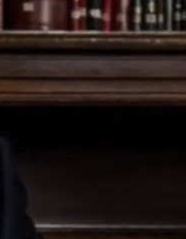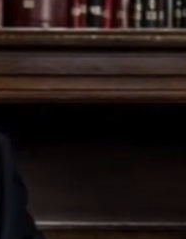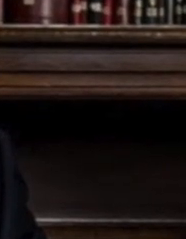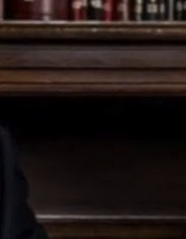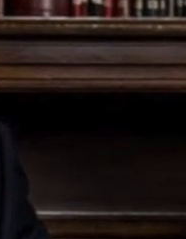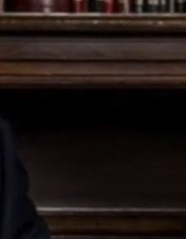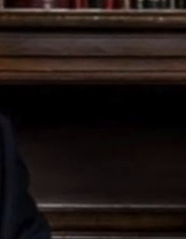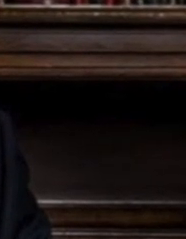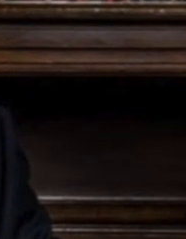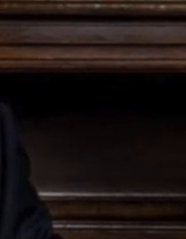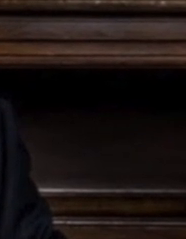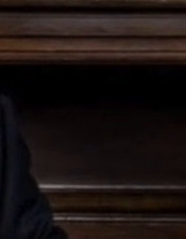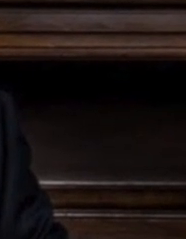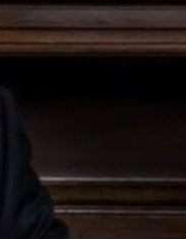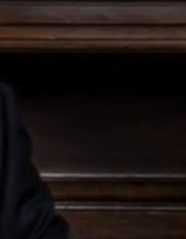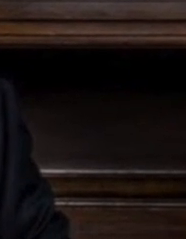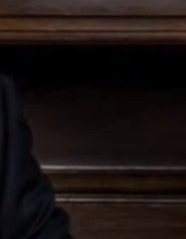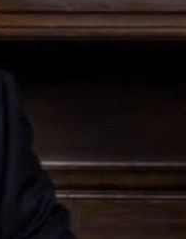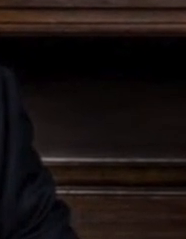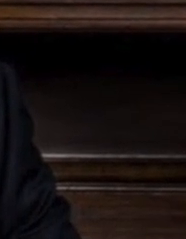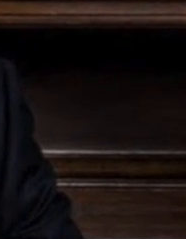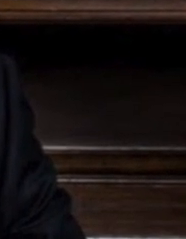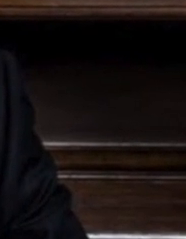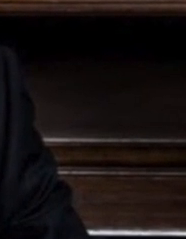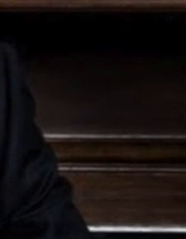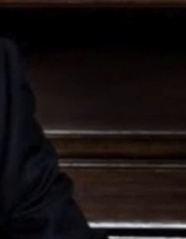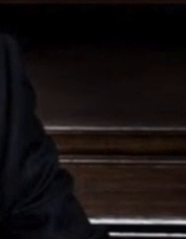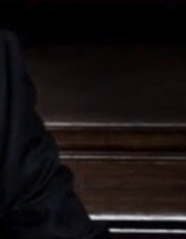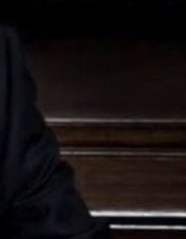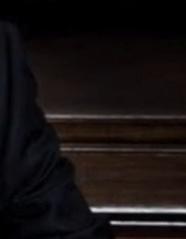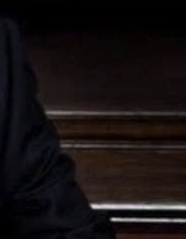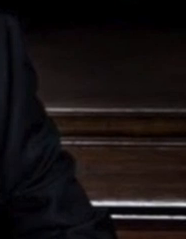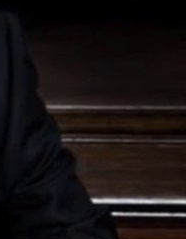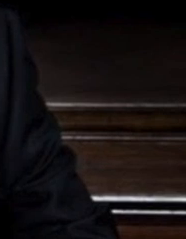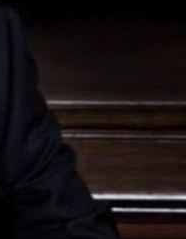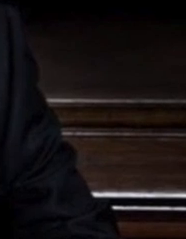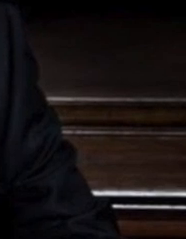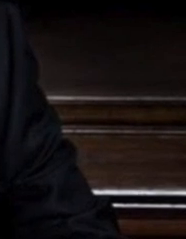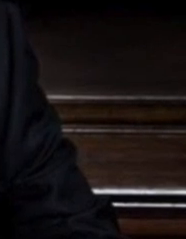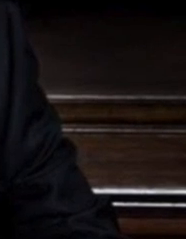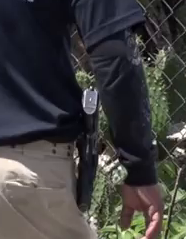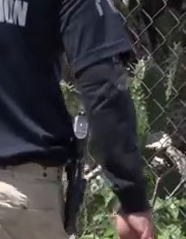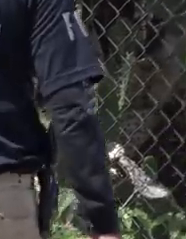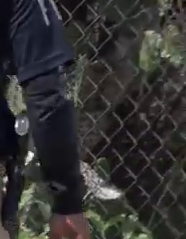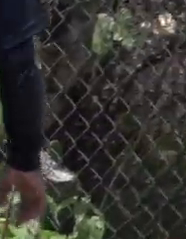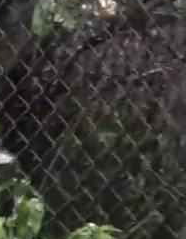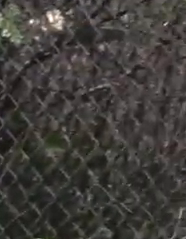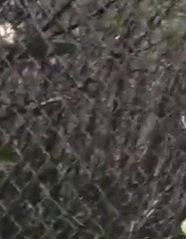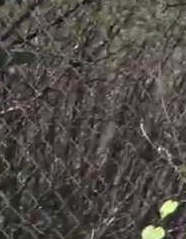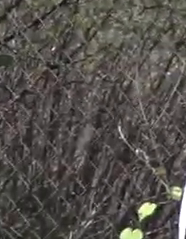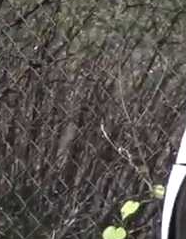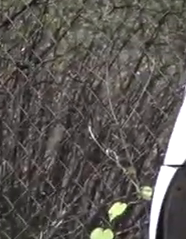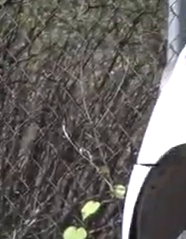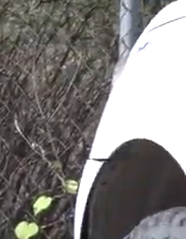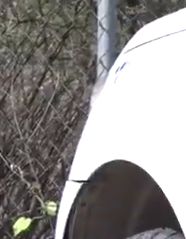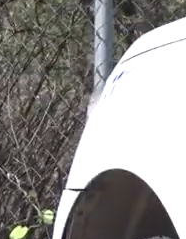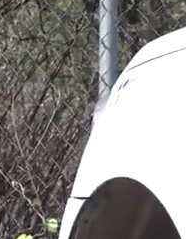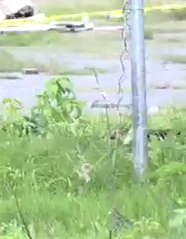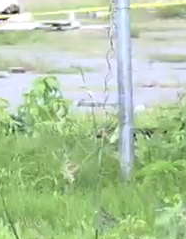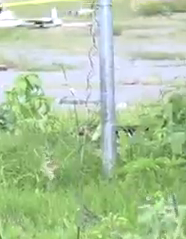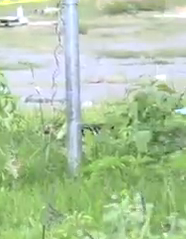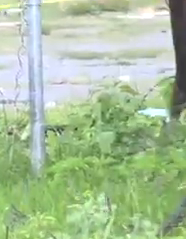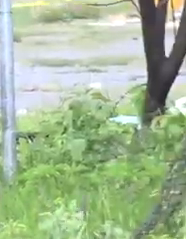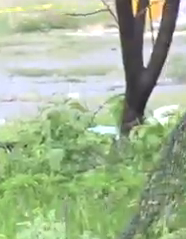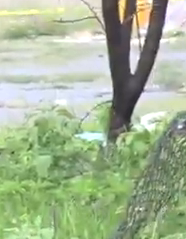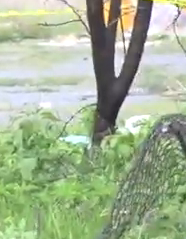Calderón para ganar la presidencia, cosa que afirmó solo se logra con ayuda de la delincuencia organizada. Además, exhibió que